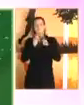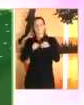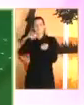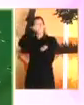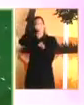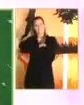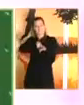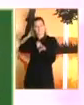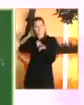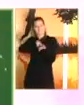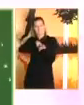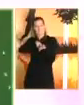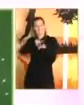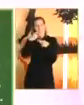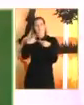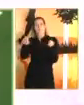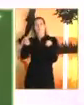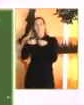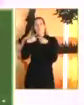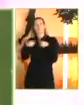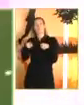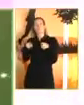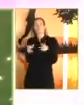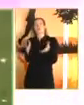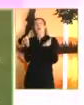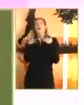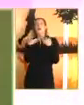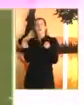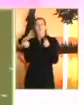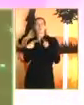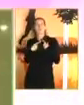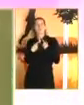idónea y una música que invita a relajarse.